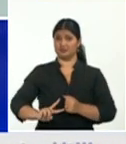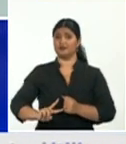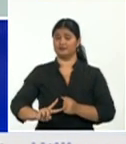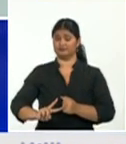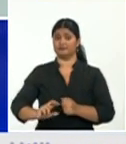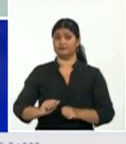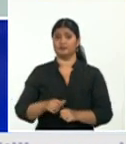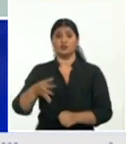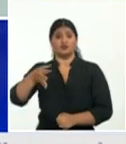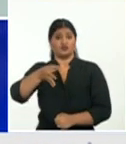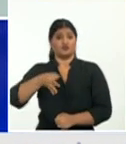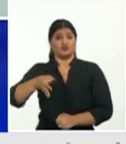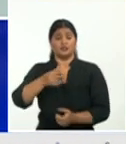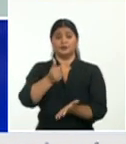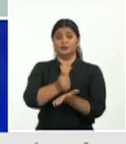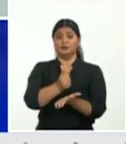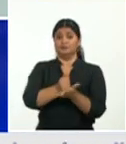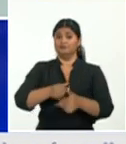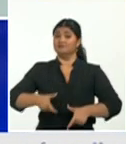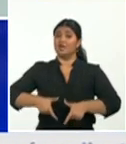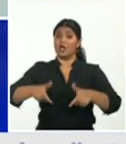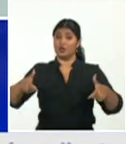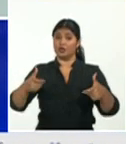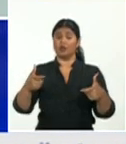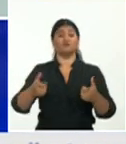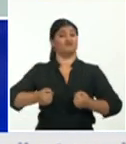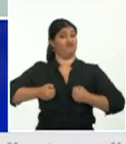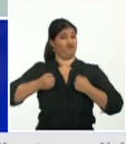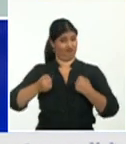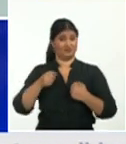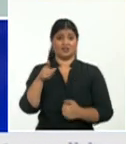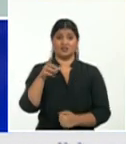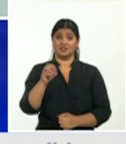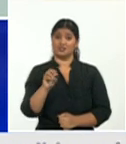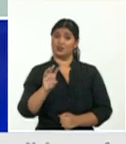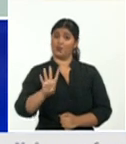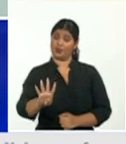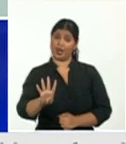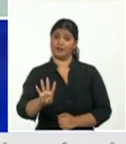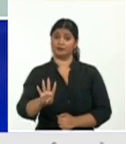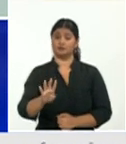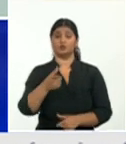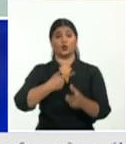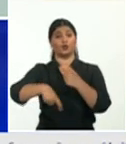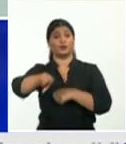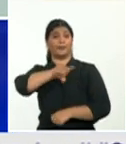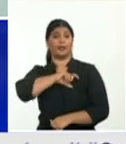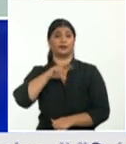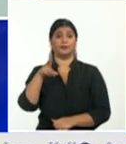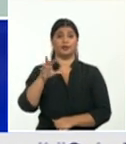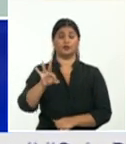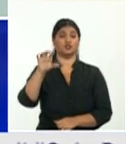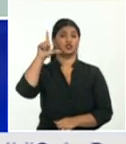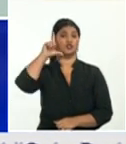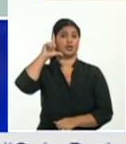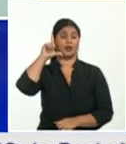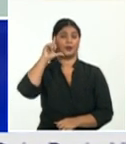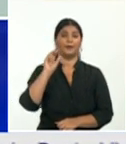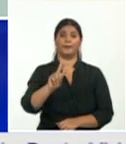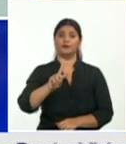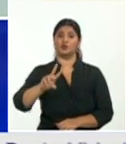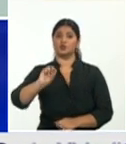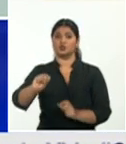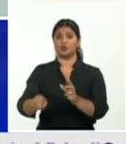de Santiago con la cifra mayor, 104, Contramaestre 28, San Luis 22,